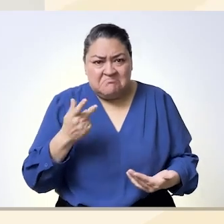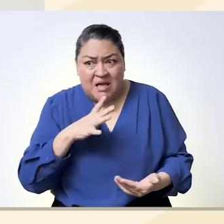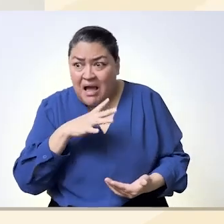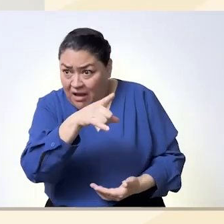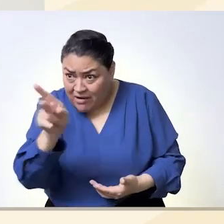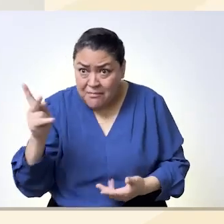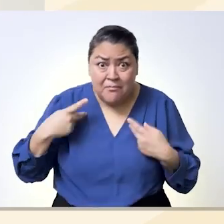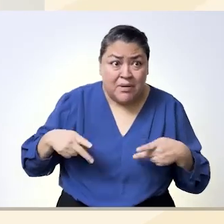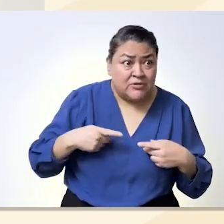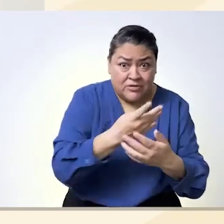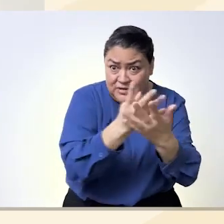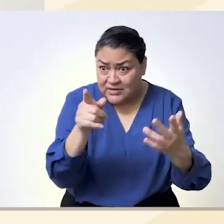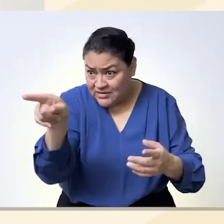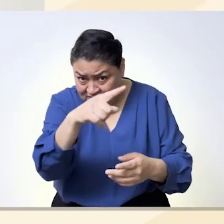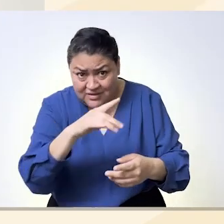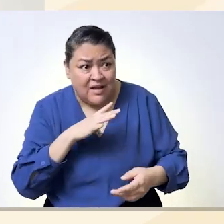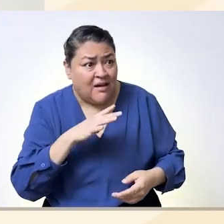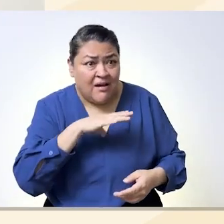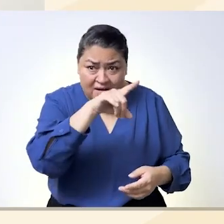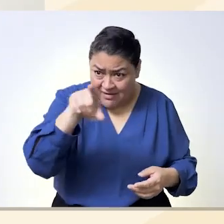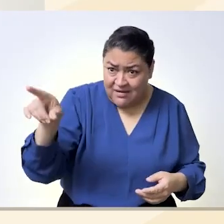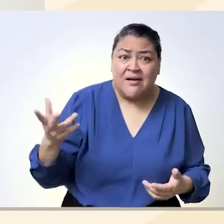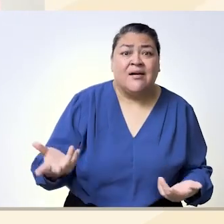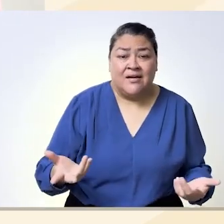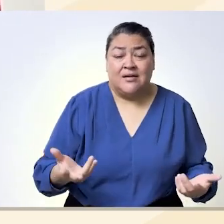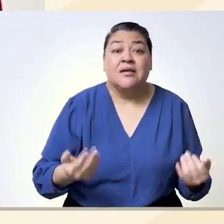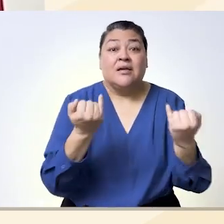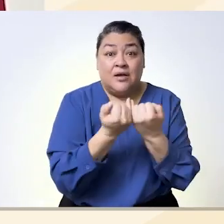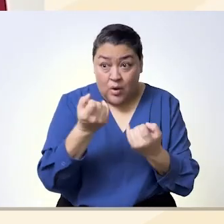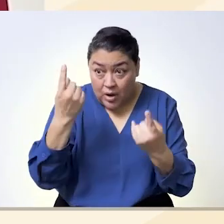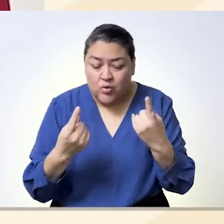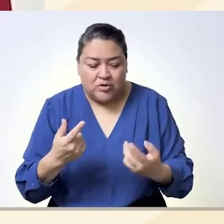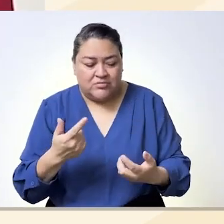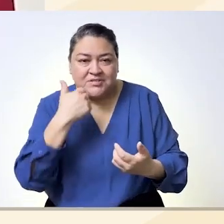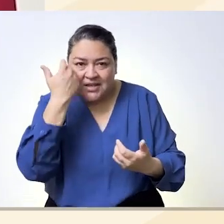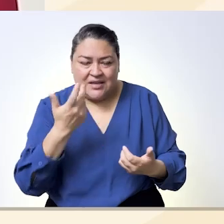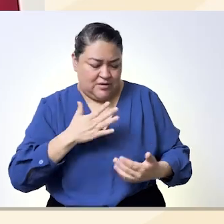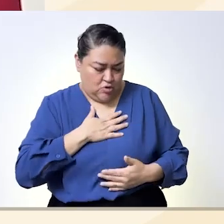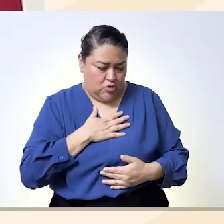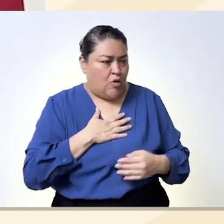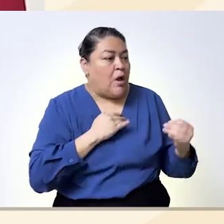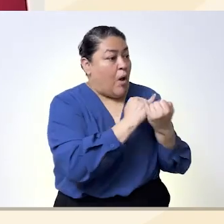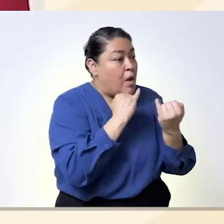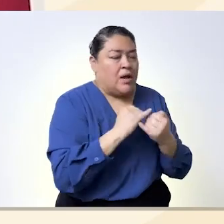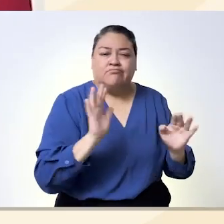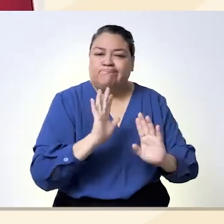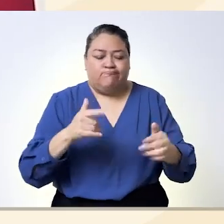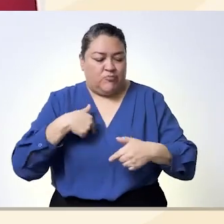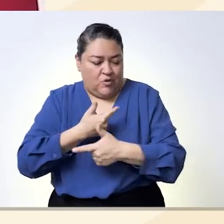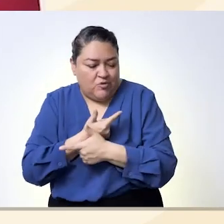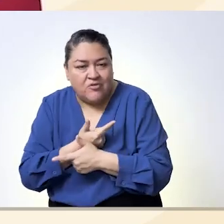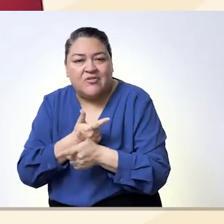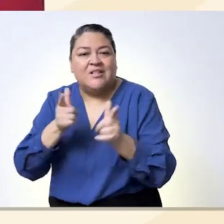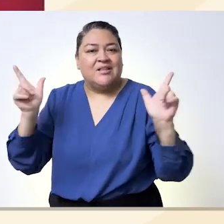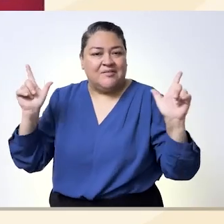hemos podido concebir, pero que ahí está, ¿no? Si observamos bien, pues ha habido formas ahí de escaparnos un poco de la norma y